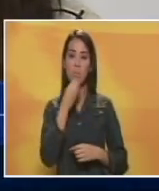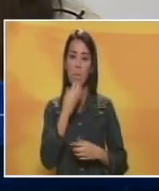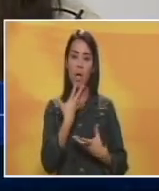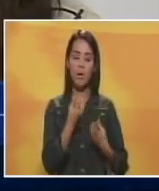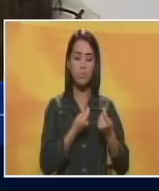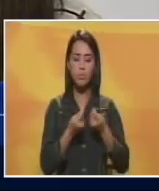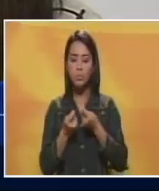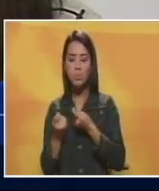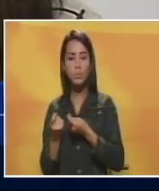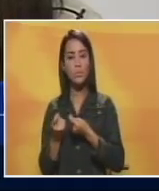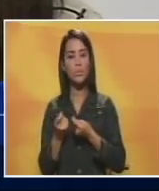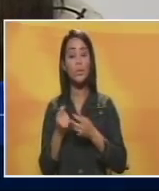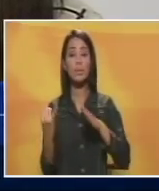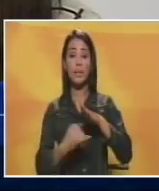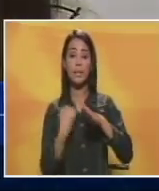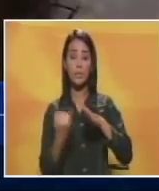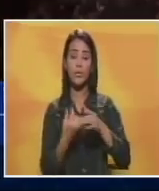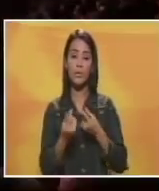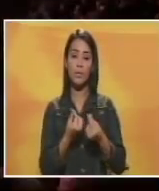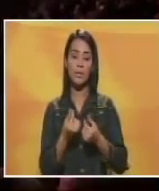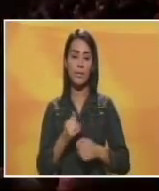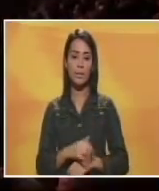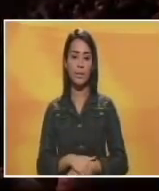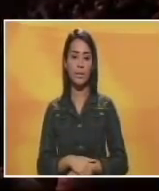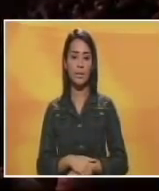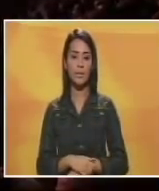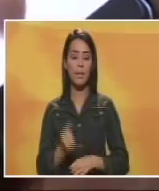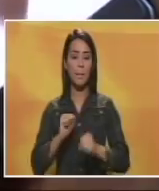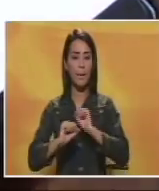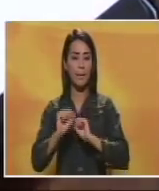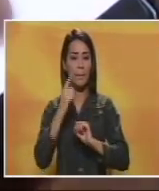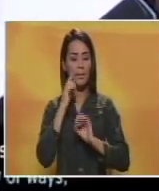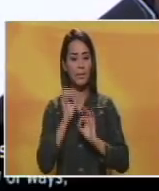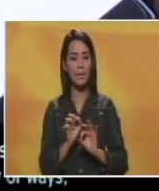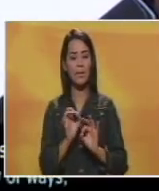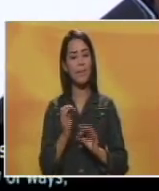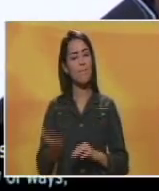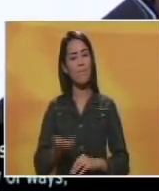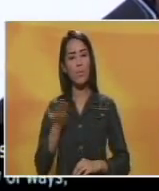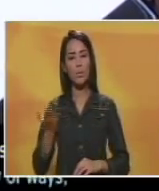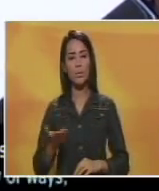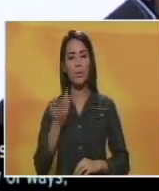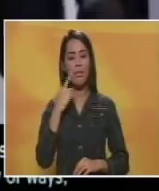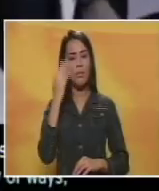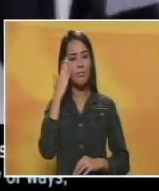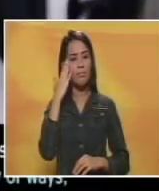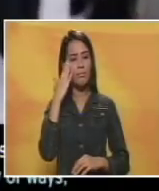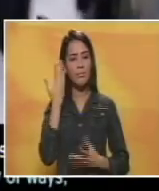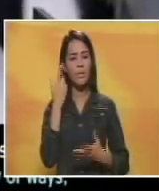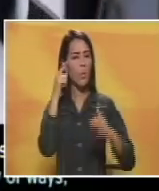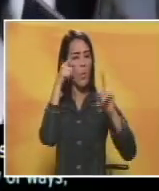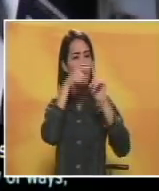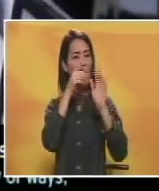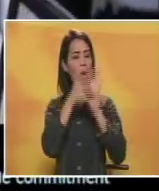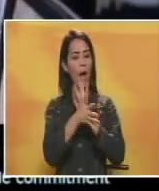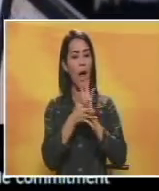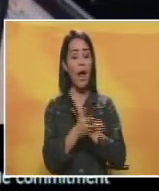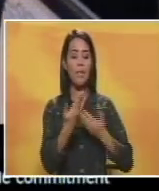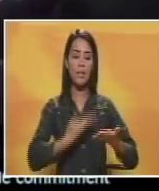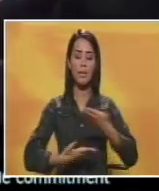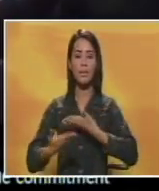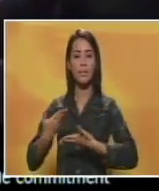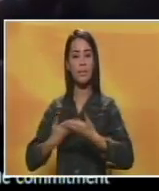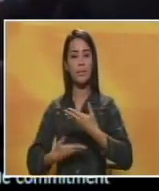ese es el acompañamiento de una institución financiera. Para el emprendimiento fintech es fundamental entender el propósito de la línea de